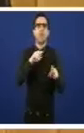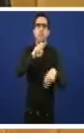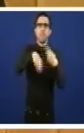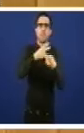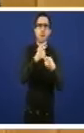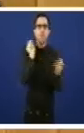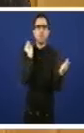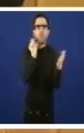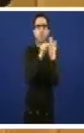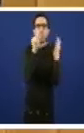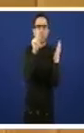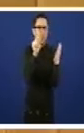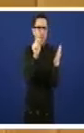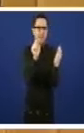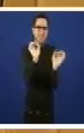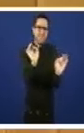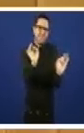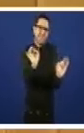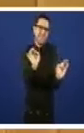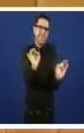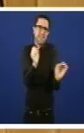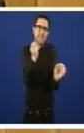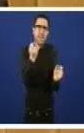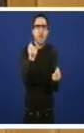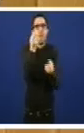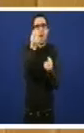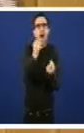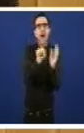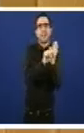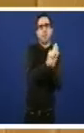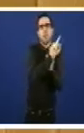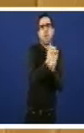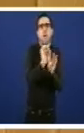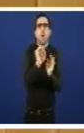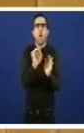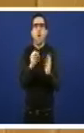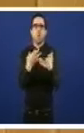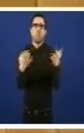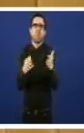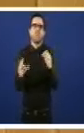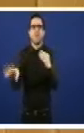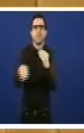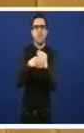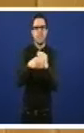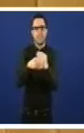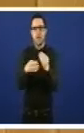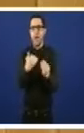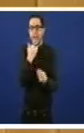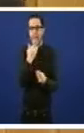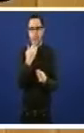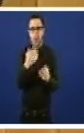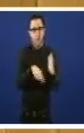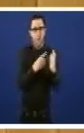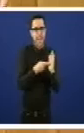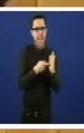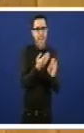de normas, algún artigo, alguna disposición adicional ou para modificar leis previo a acordo, diálogo